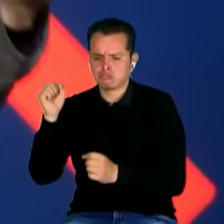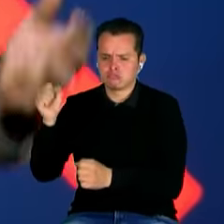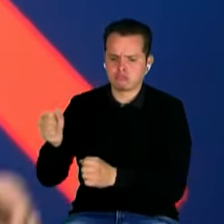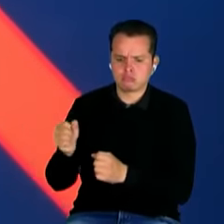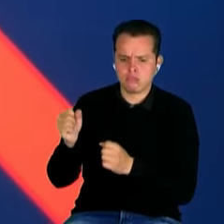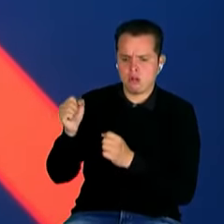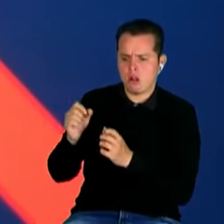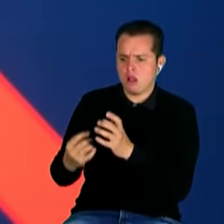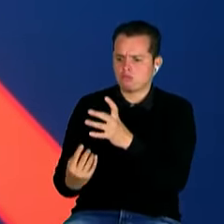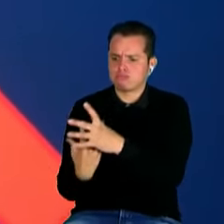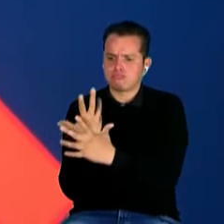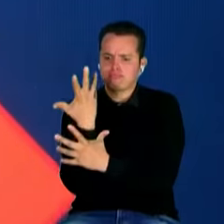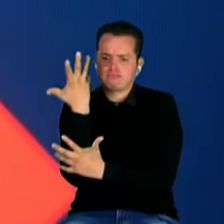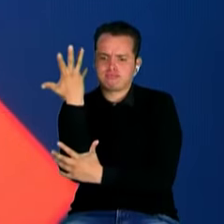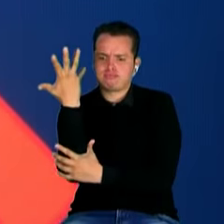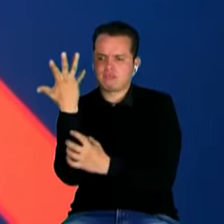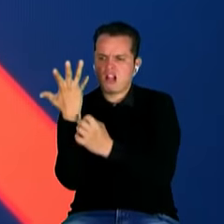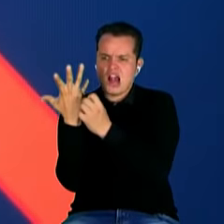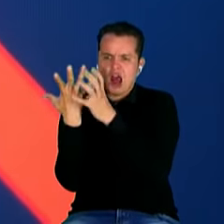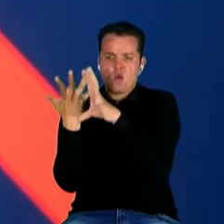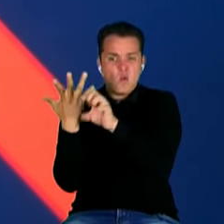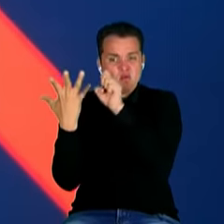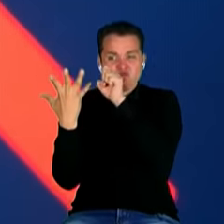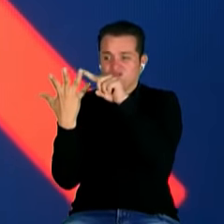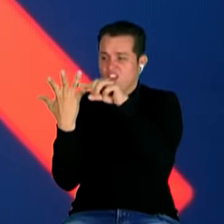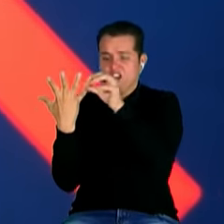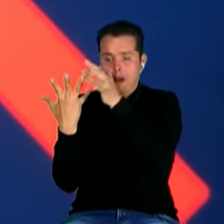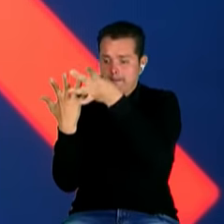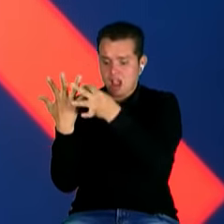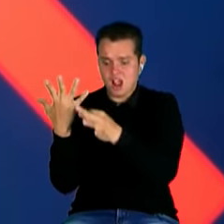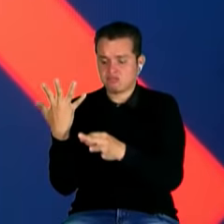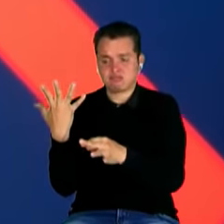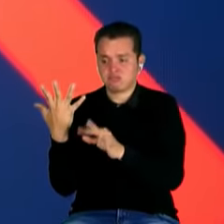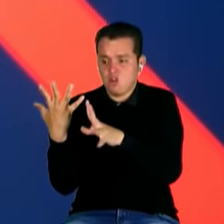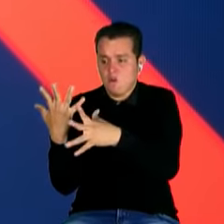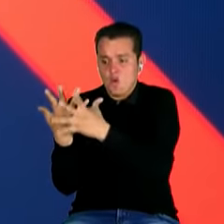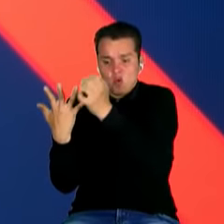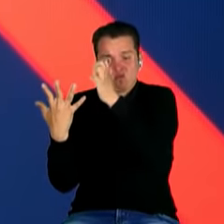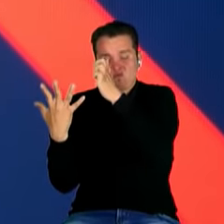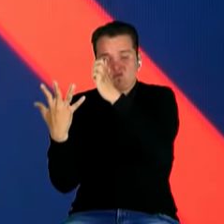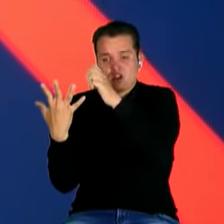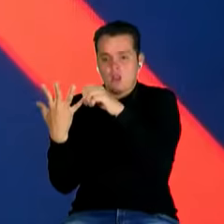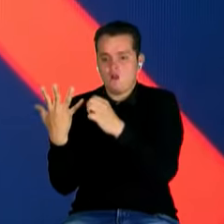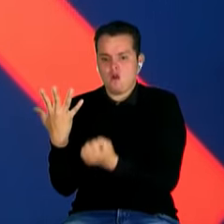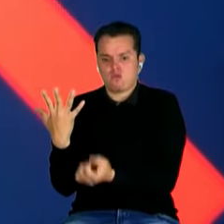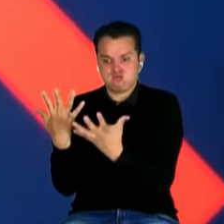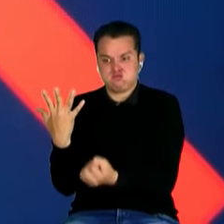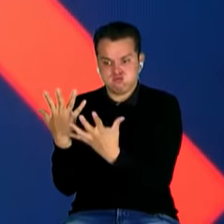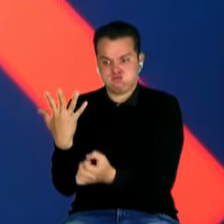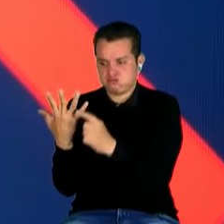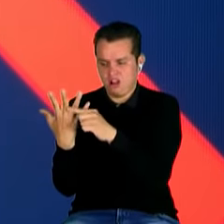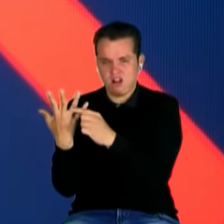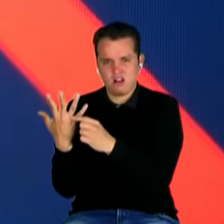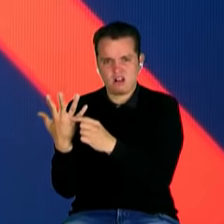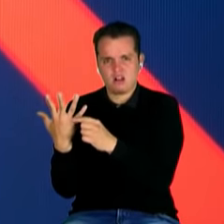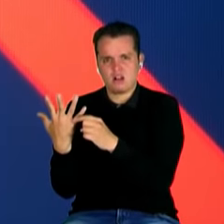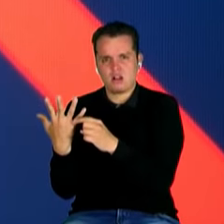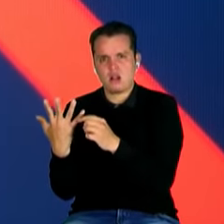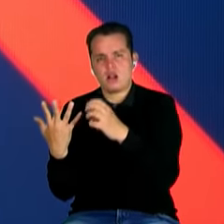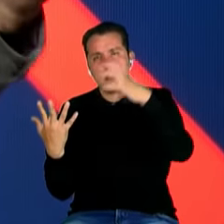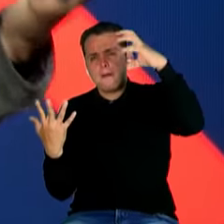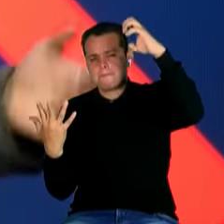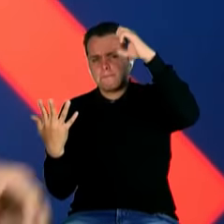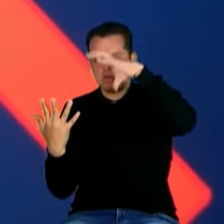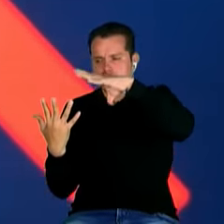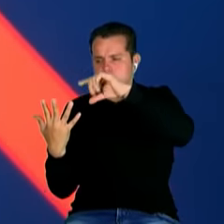vegetación seca, seca, que con fácilmente se prendía fuego. Las zarzas se dan en